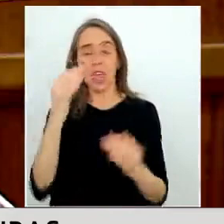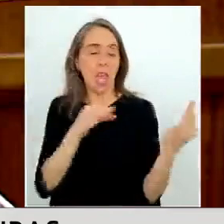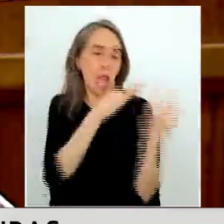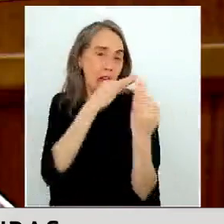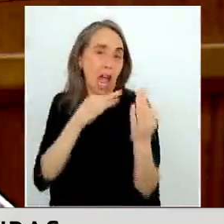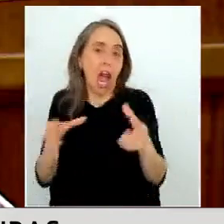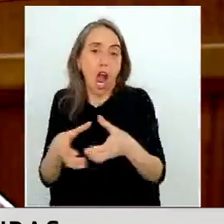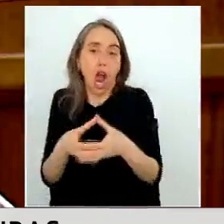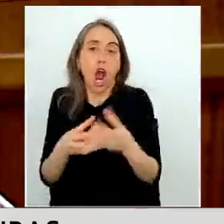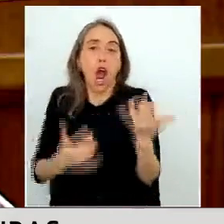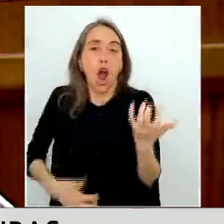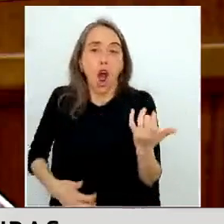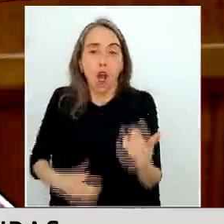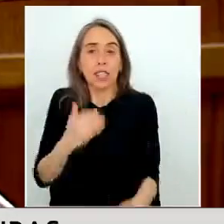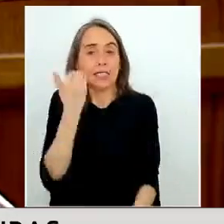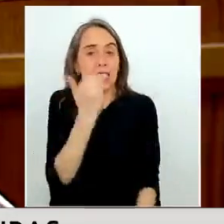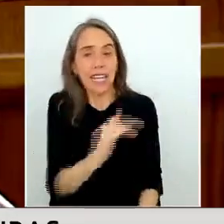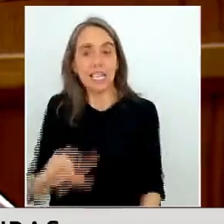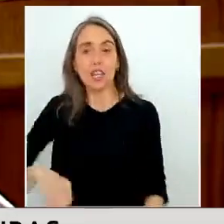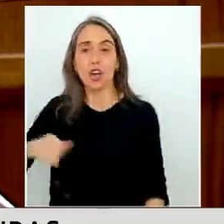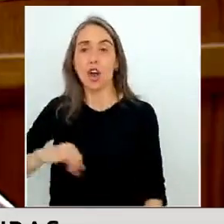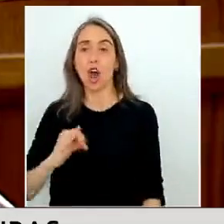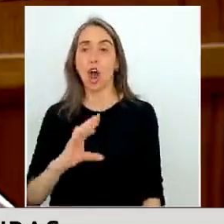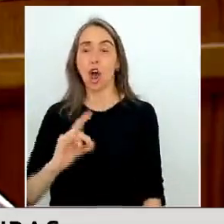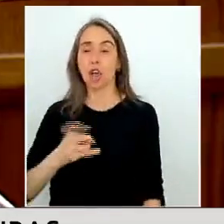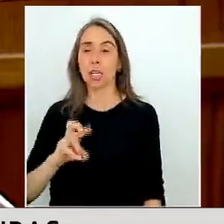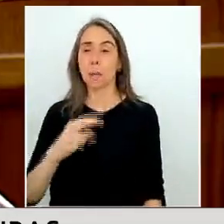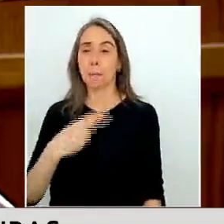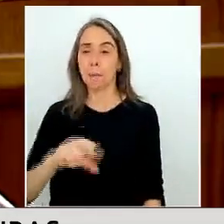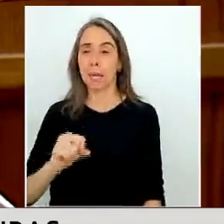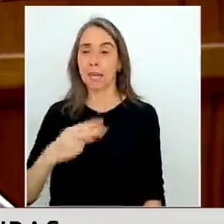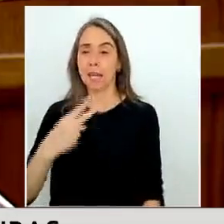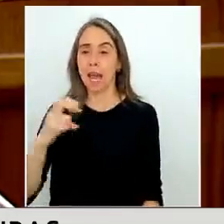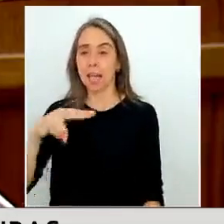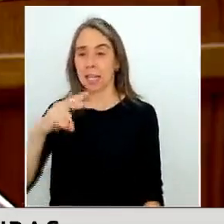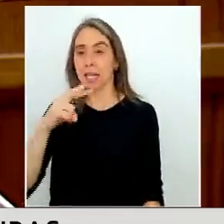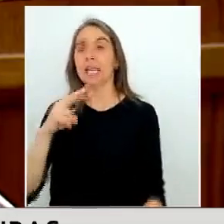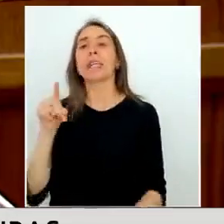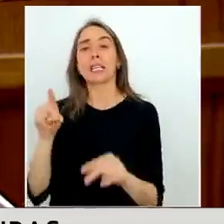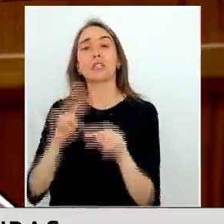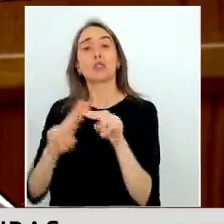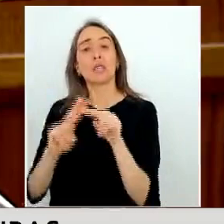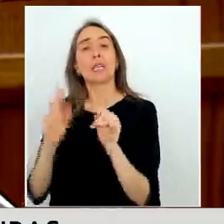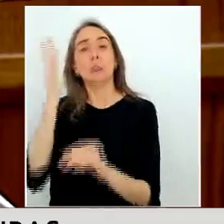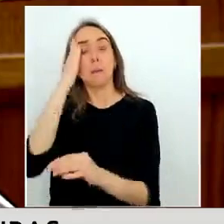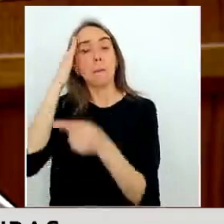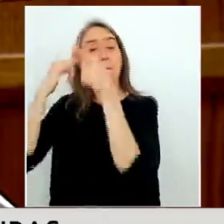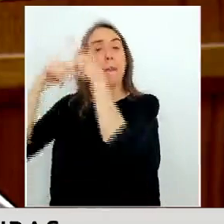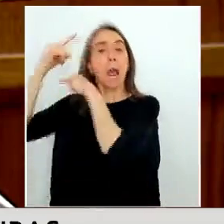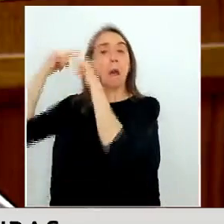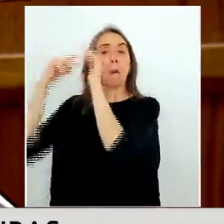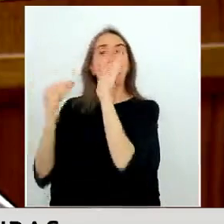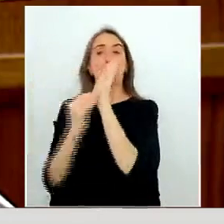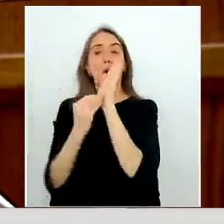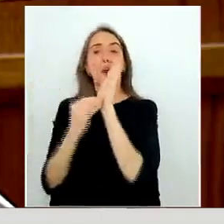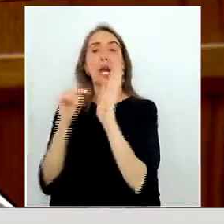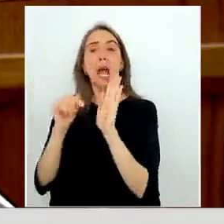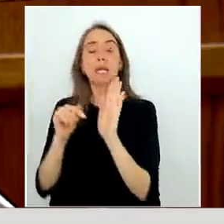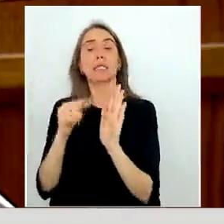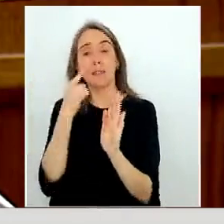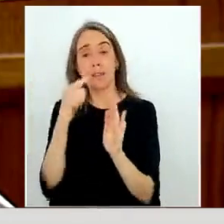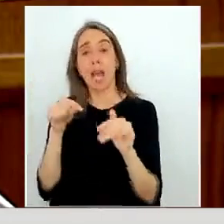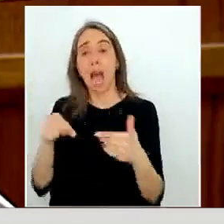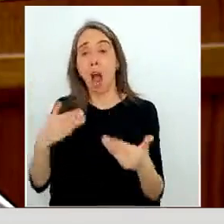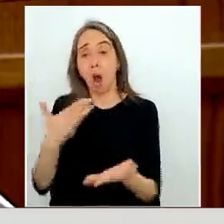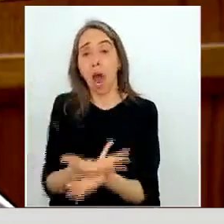Jorge Peña hem es un ejercicio de memoria imprescindible en esta atmósfera de negacionismo que